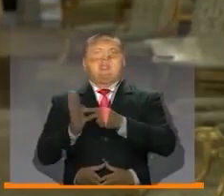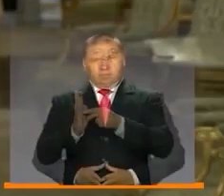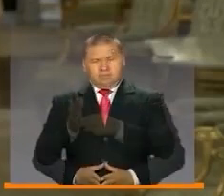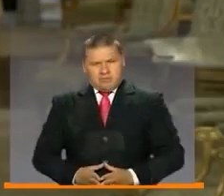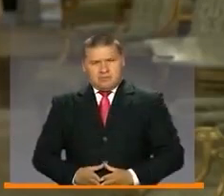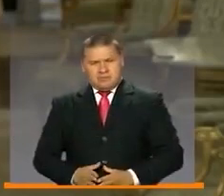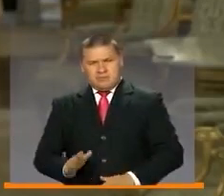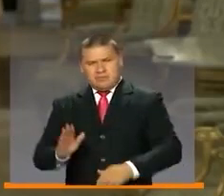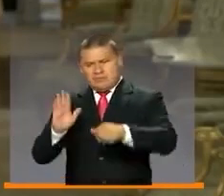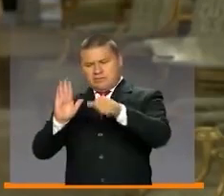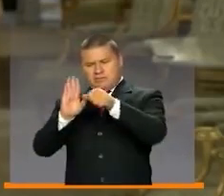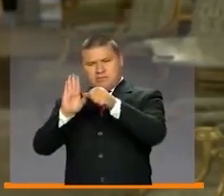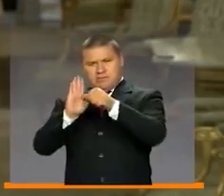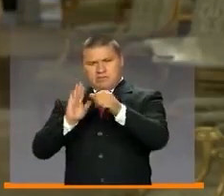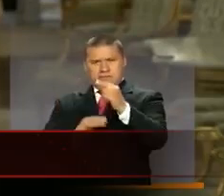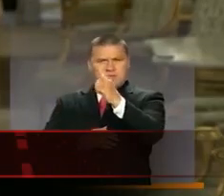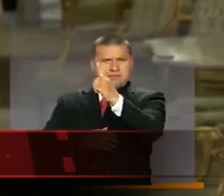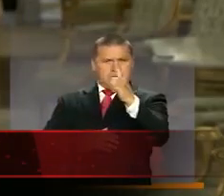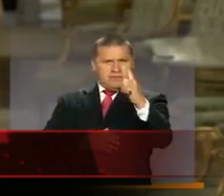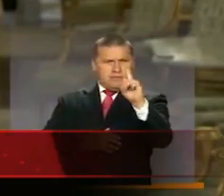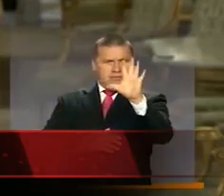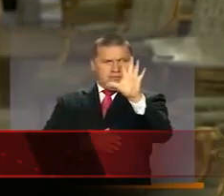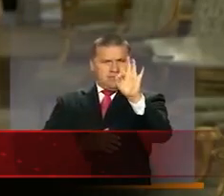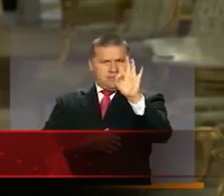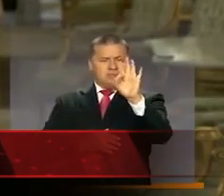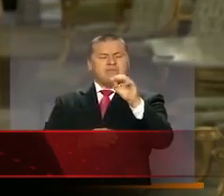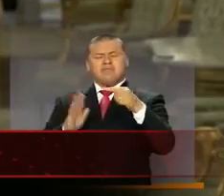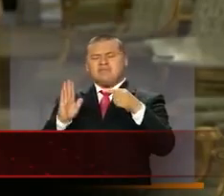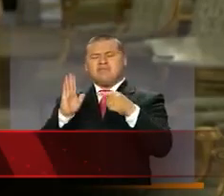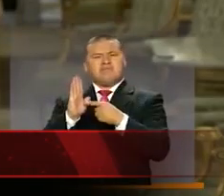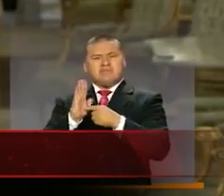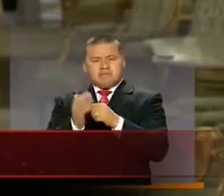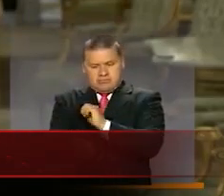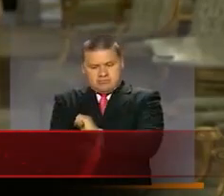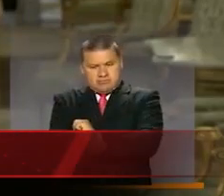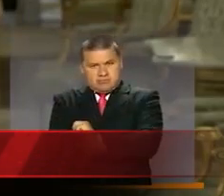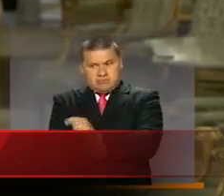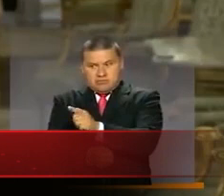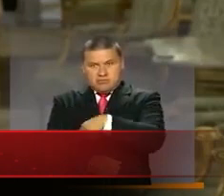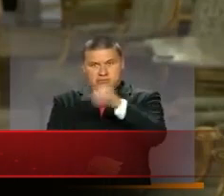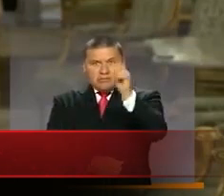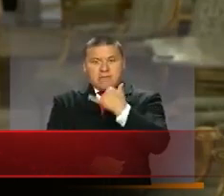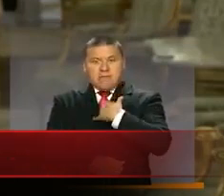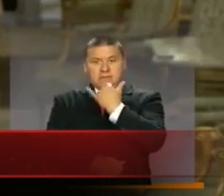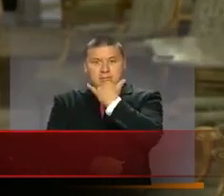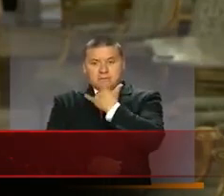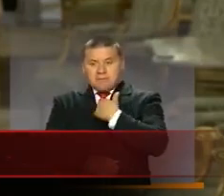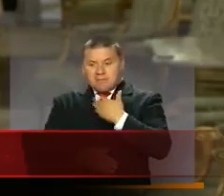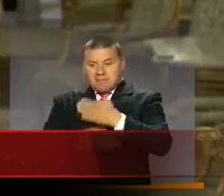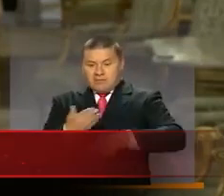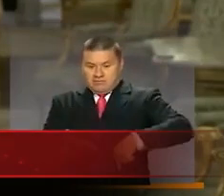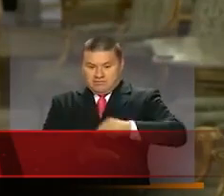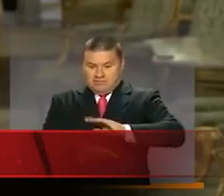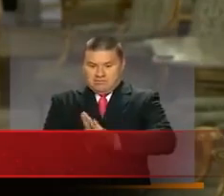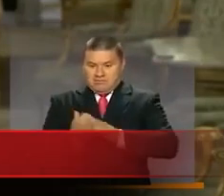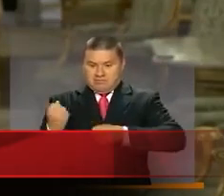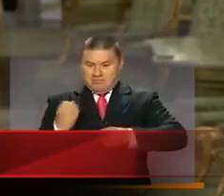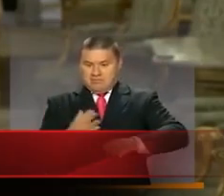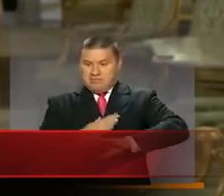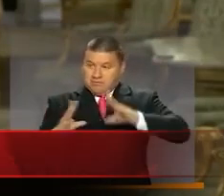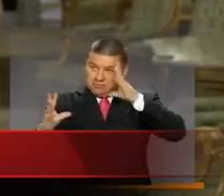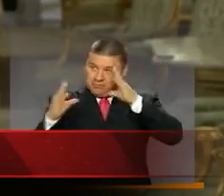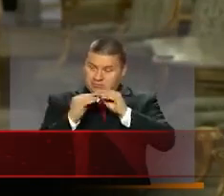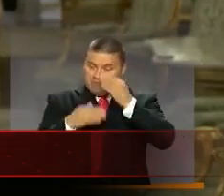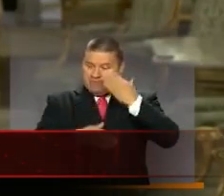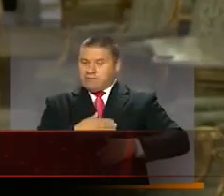el artículo 150 referente a la extradición de personas por conductas posteriores a la firma del acuerdo